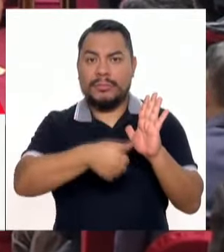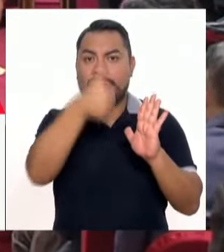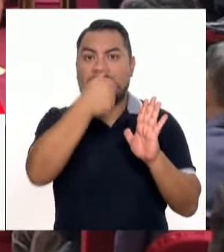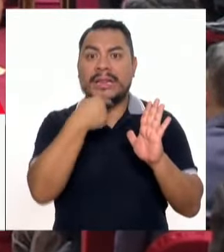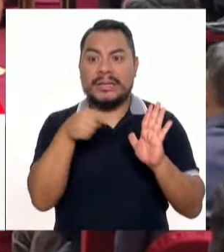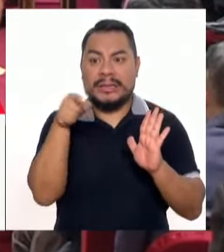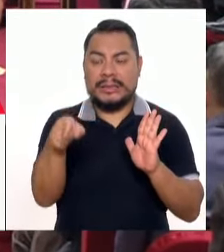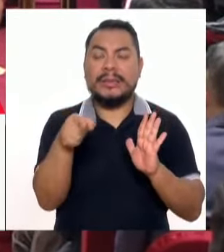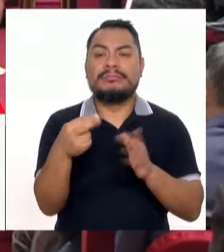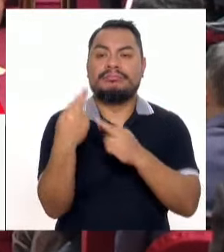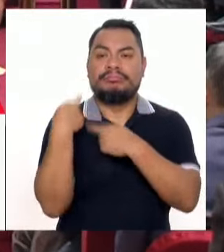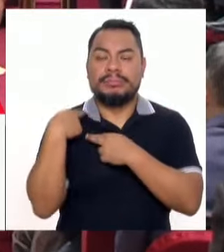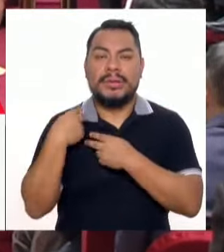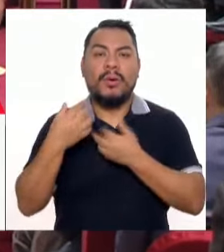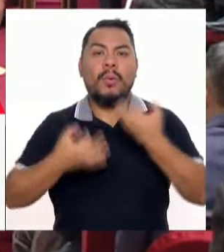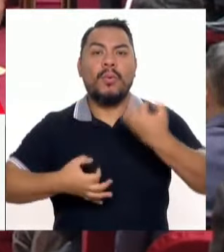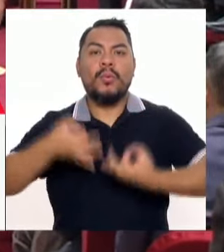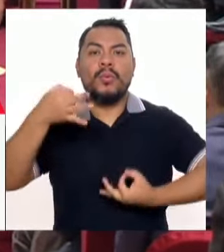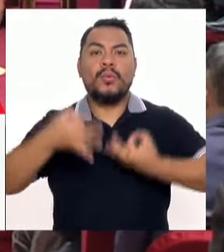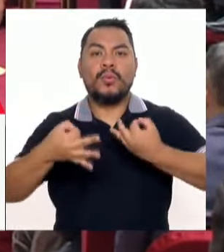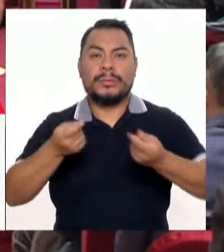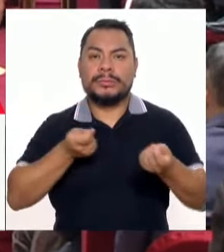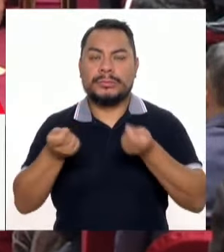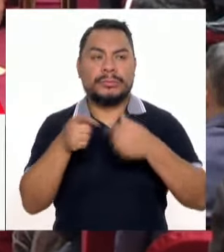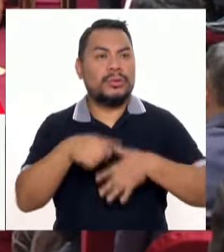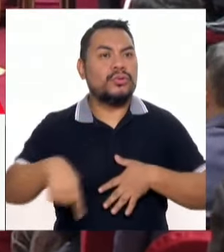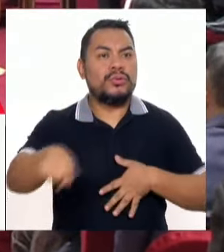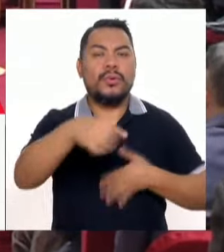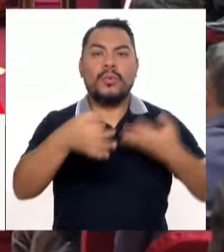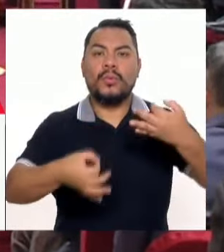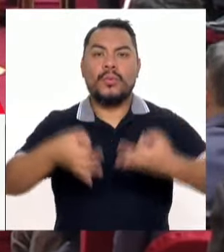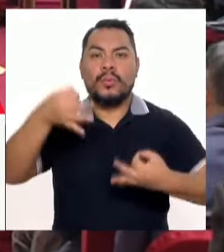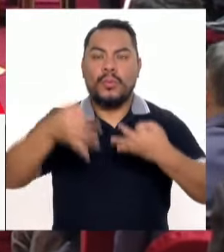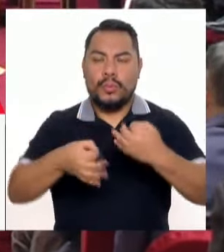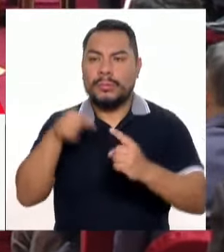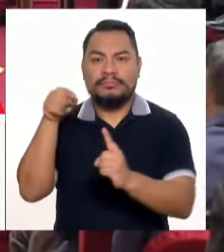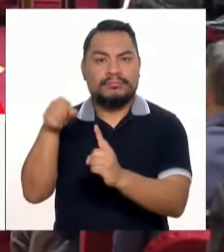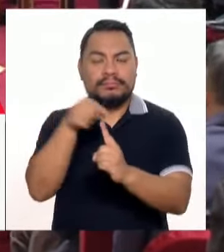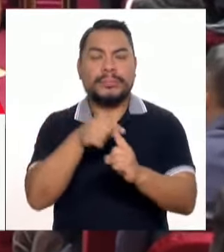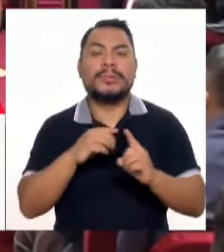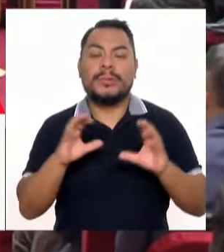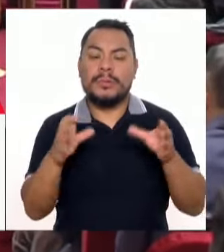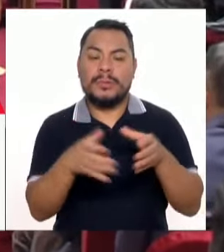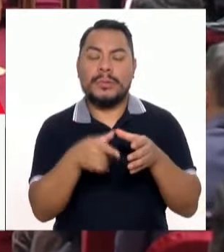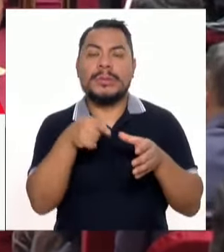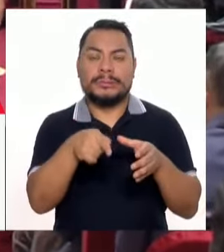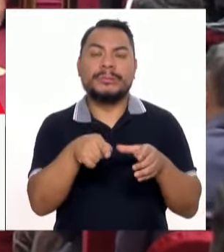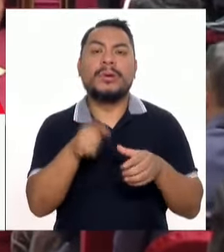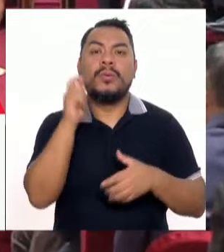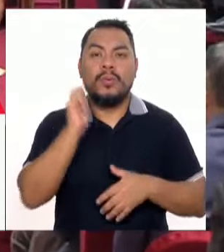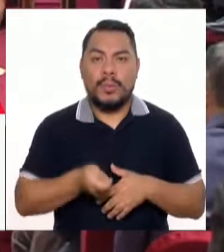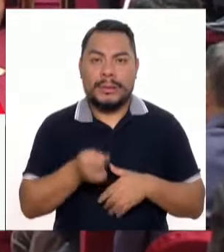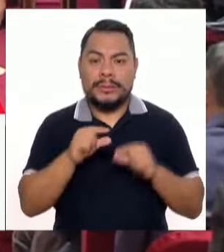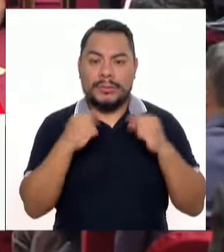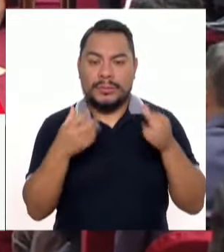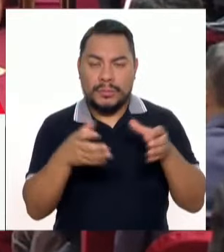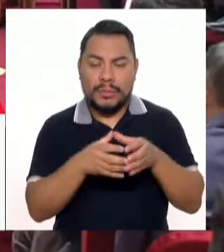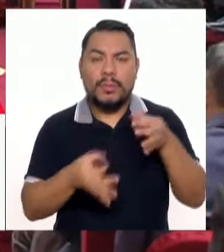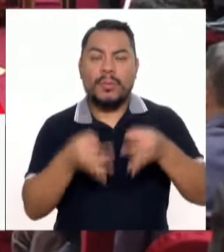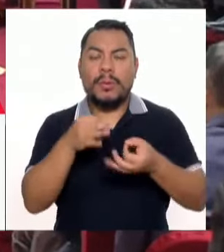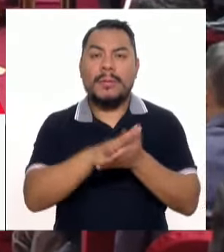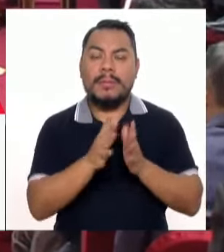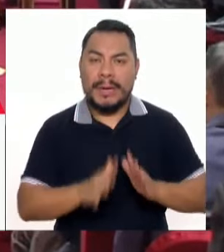administrar justicia a través de sus órganos jerárquicos, que son los juzgados de paz no letrados, los juzgados de